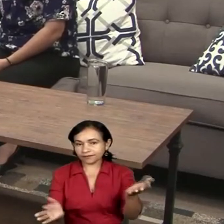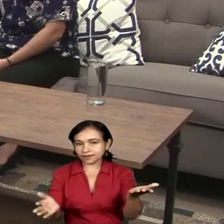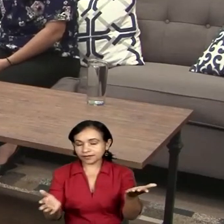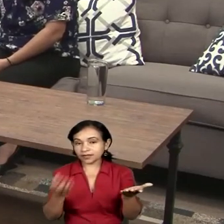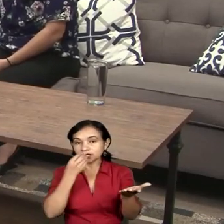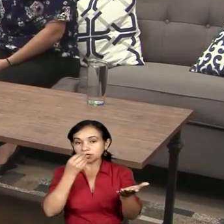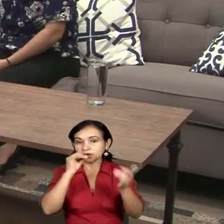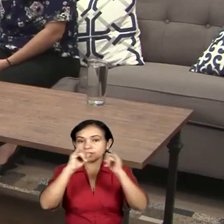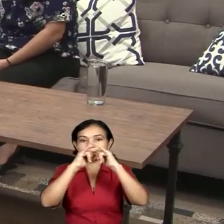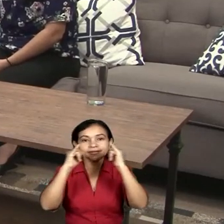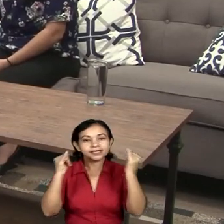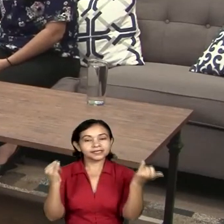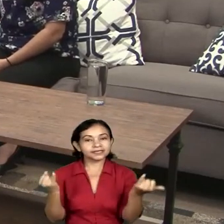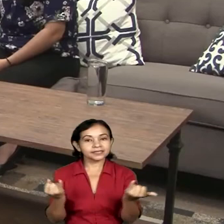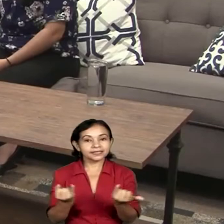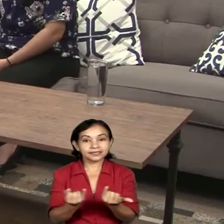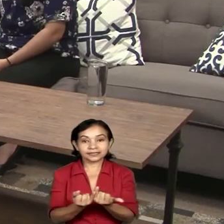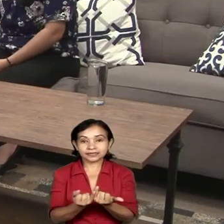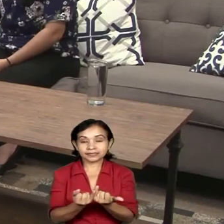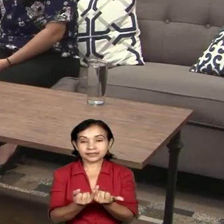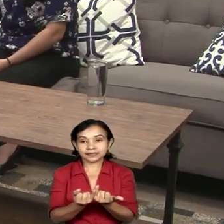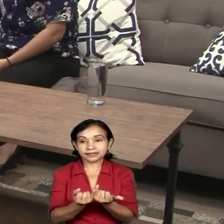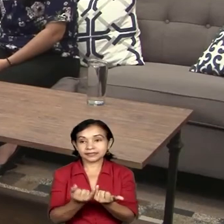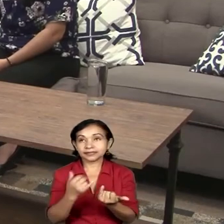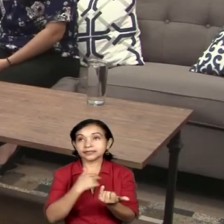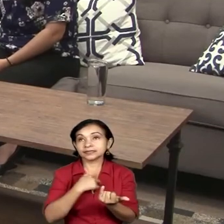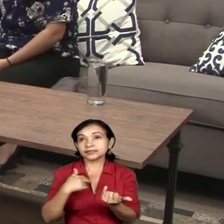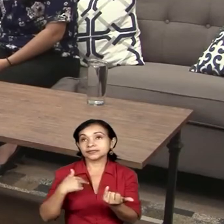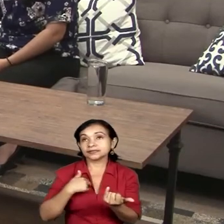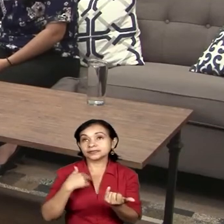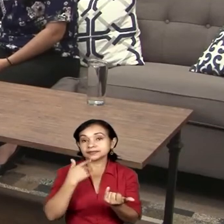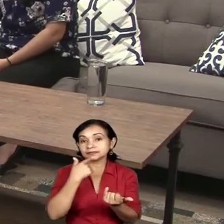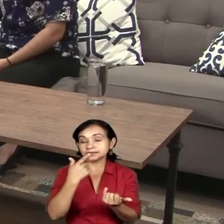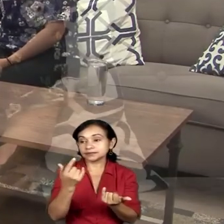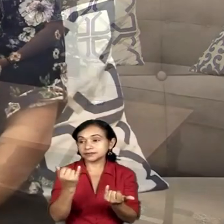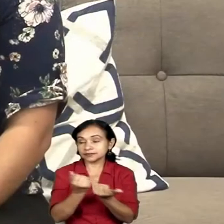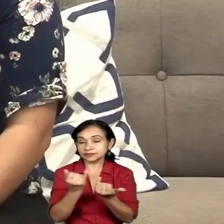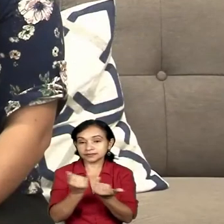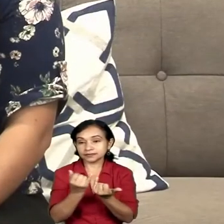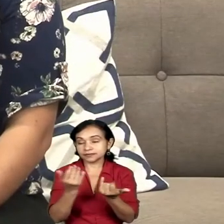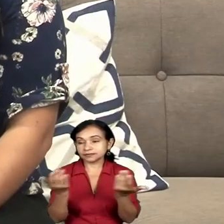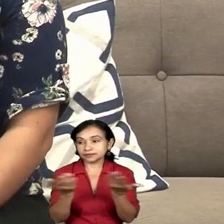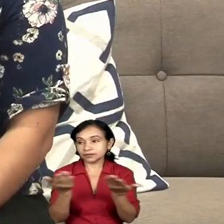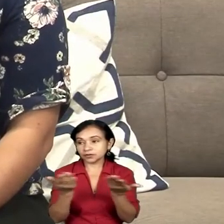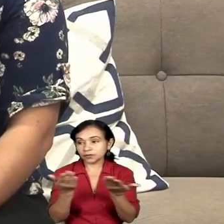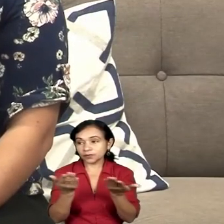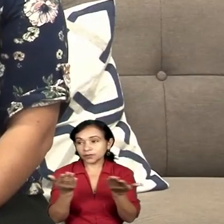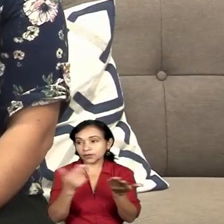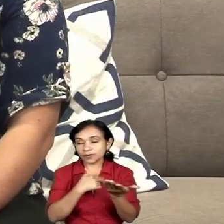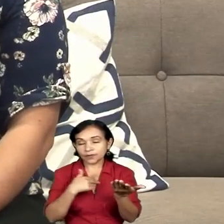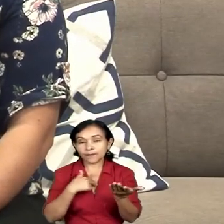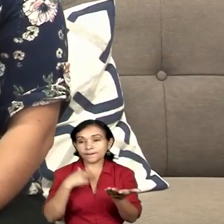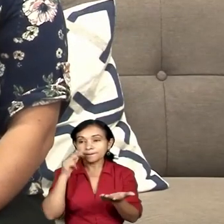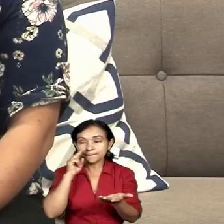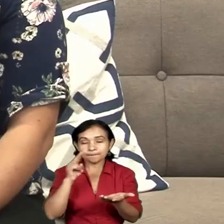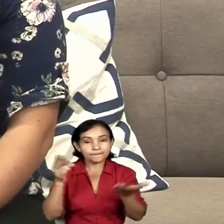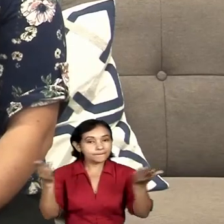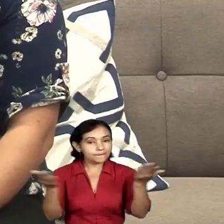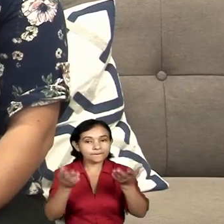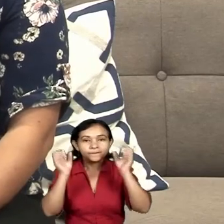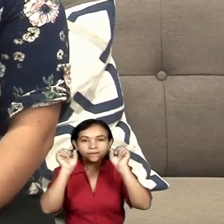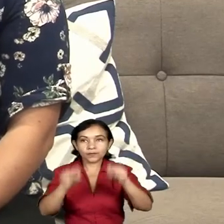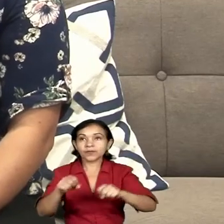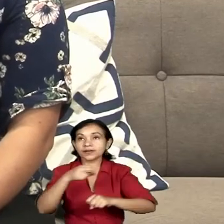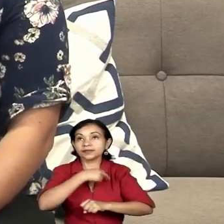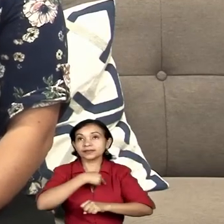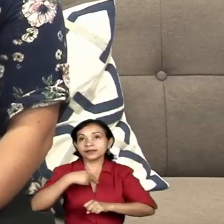internacional. Surgió esa idea, ¿verdad?, por ese hermanamiento, esa amistad que tenemos entre países, ver con ellos qué podíamos hacer para